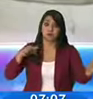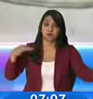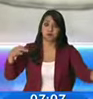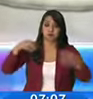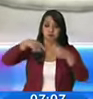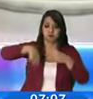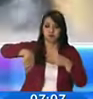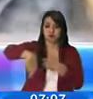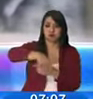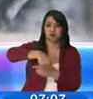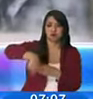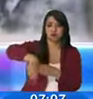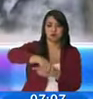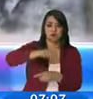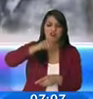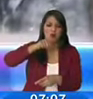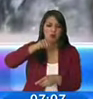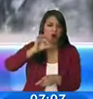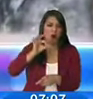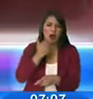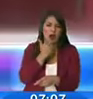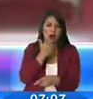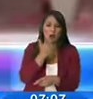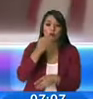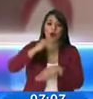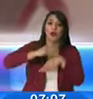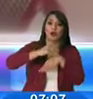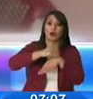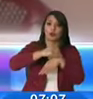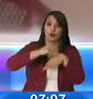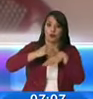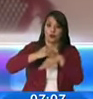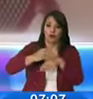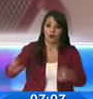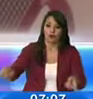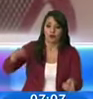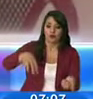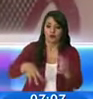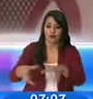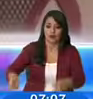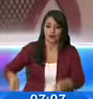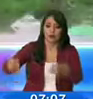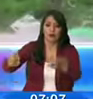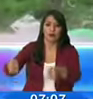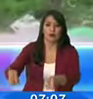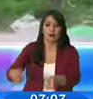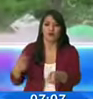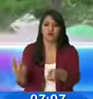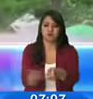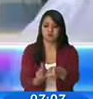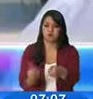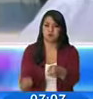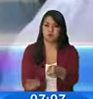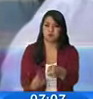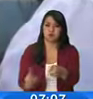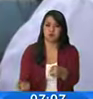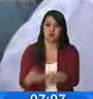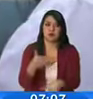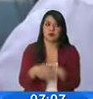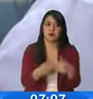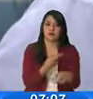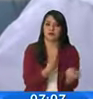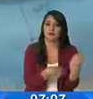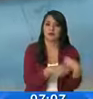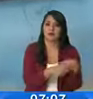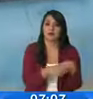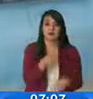la mantienen en conserva con alcohol artesanal, para posteriormente venderlas. El señor, por su